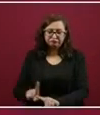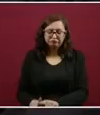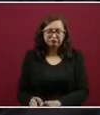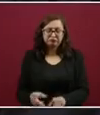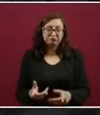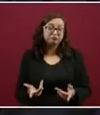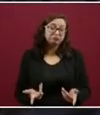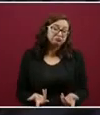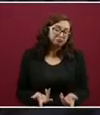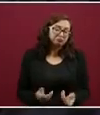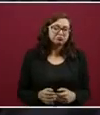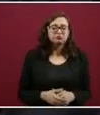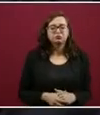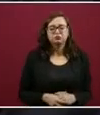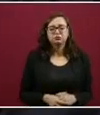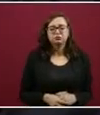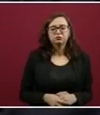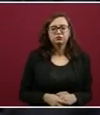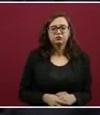prestados,